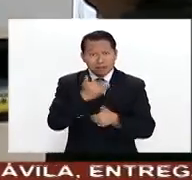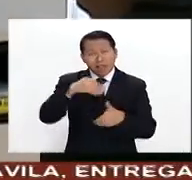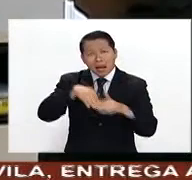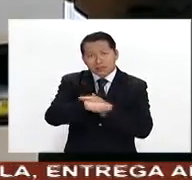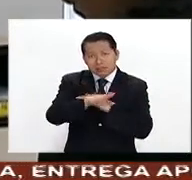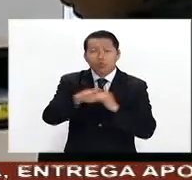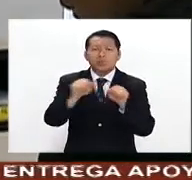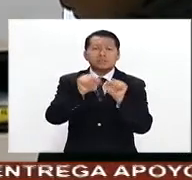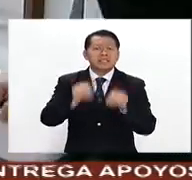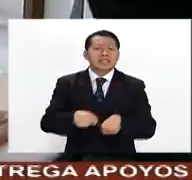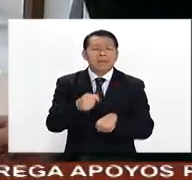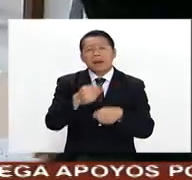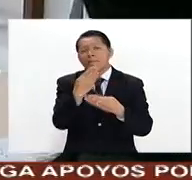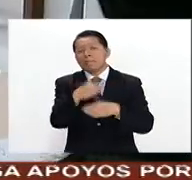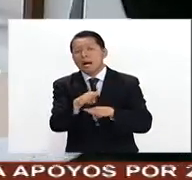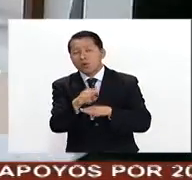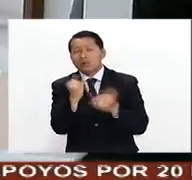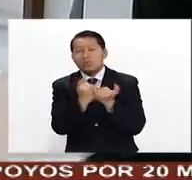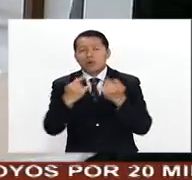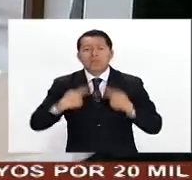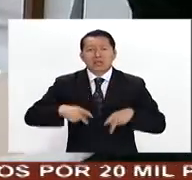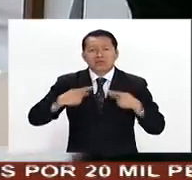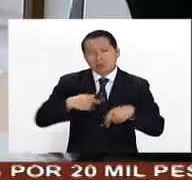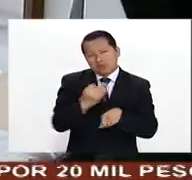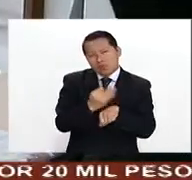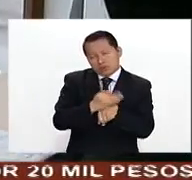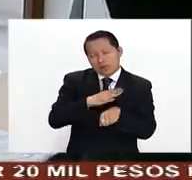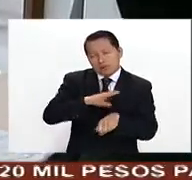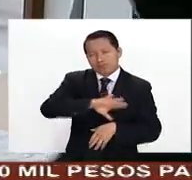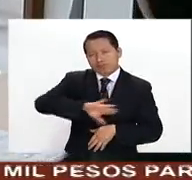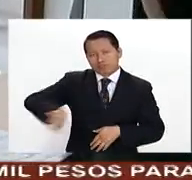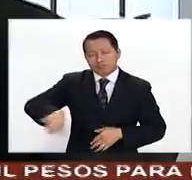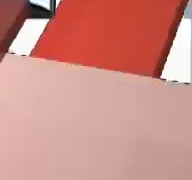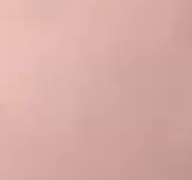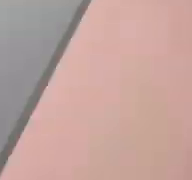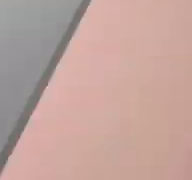al sistema financiero a la población actualmente excluida.